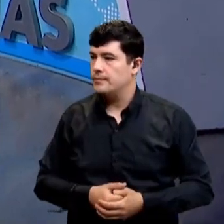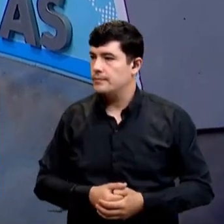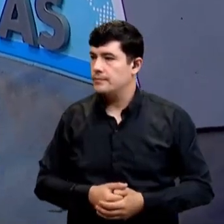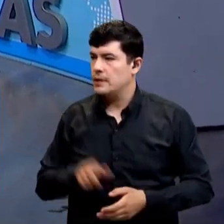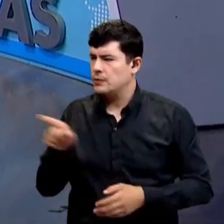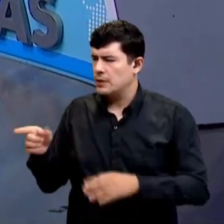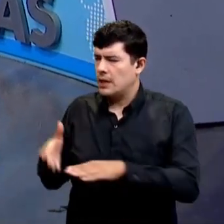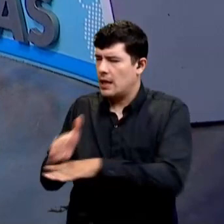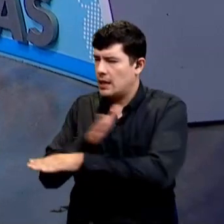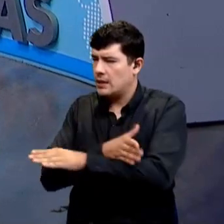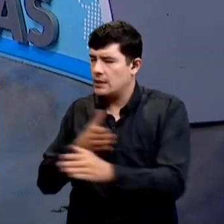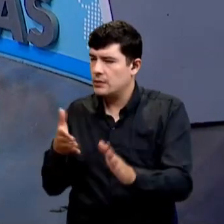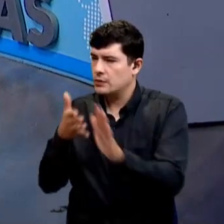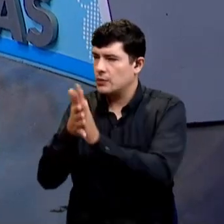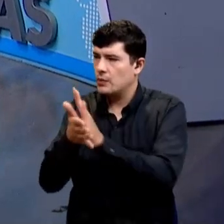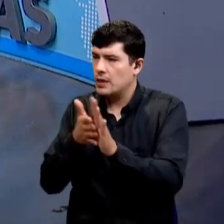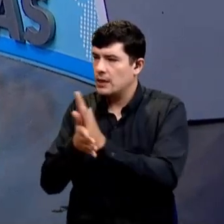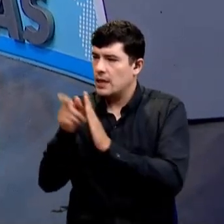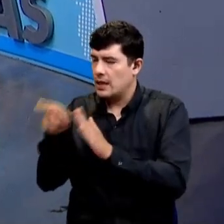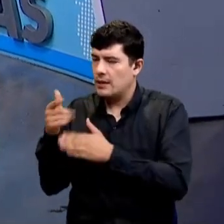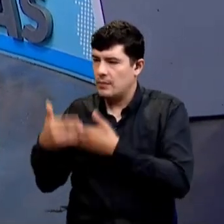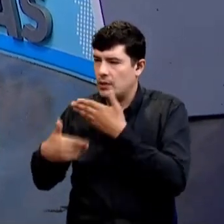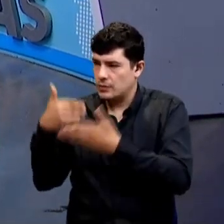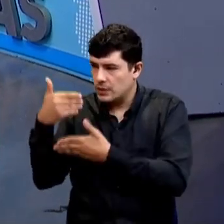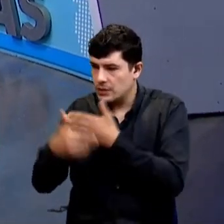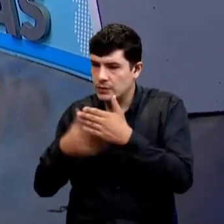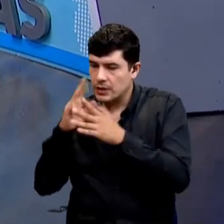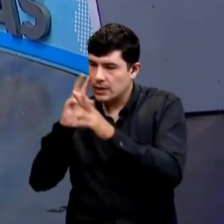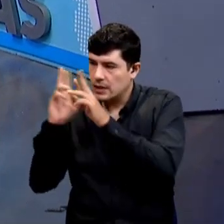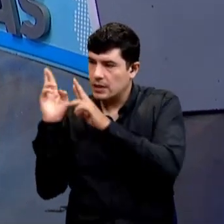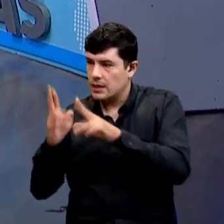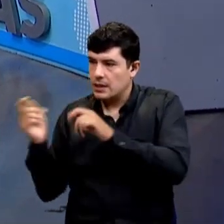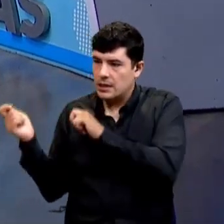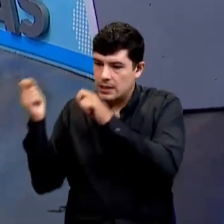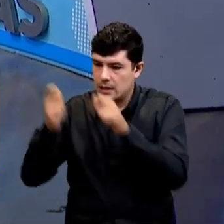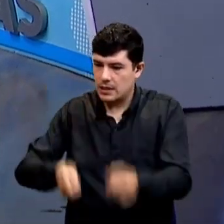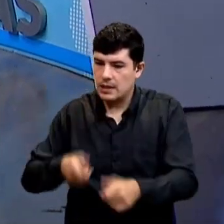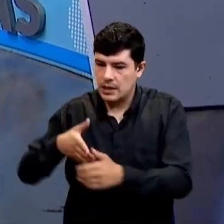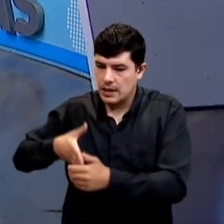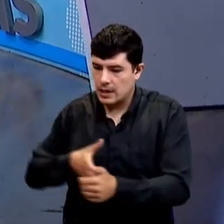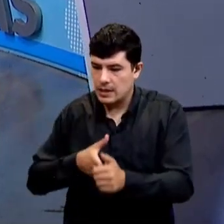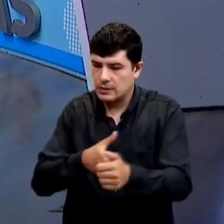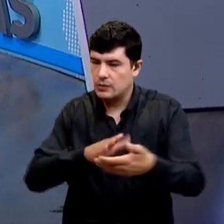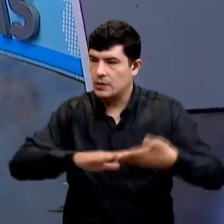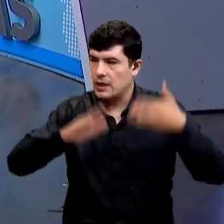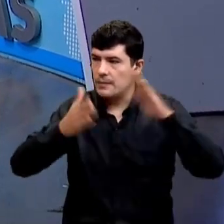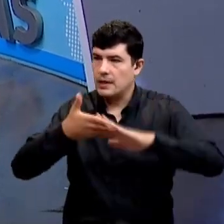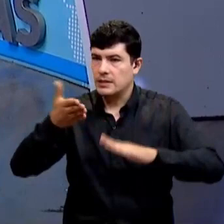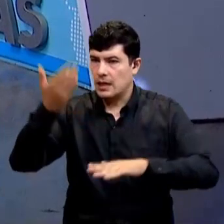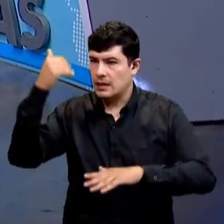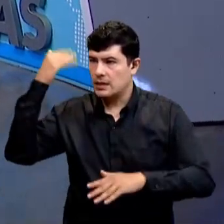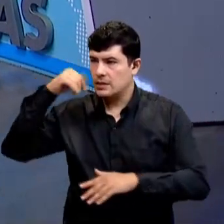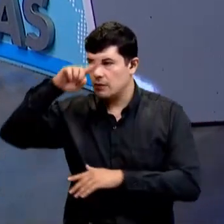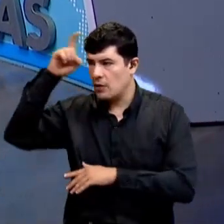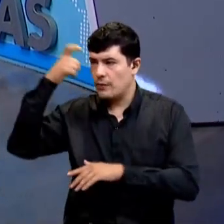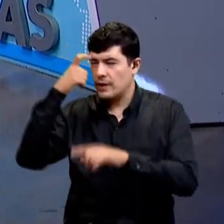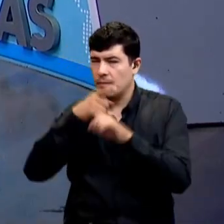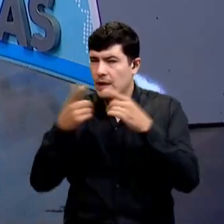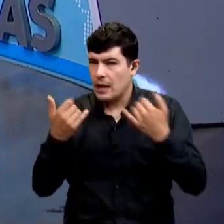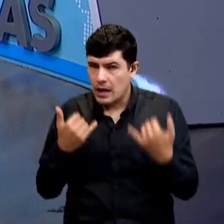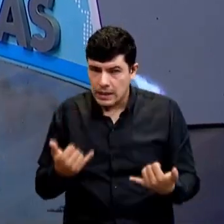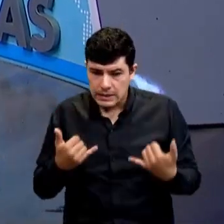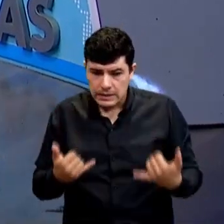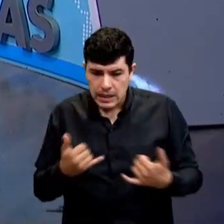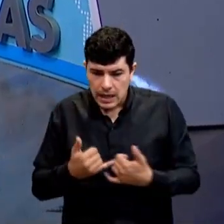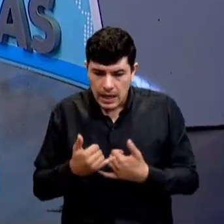Usted nos hablaba anteriormente de ese proceso, de esa designación que se tuvo de gestor de paz en un gobierno anterior, pero en este caso,